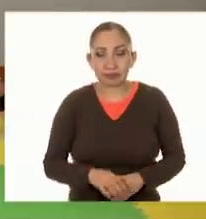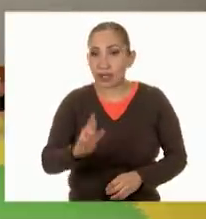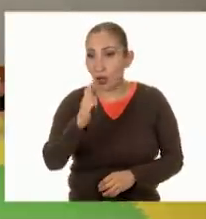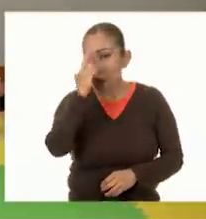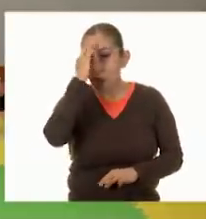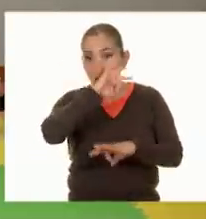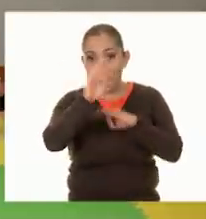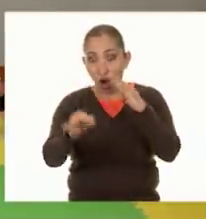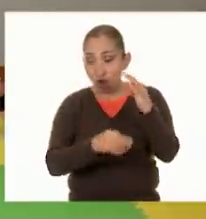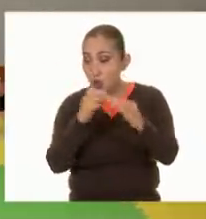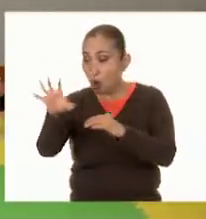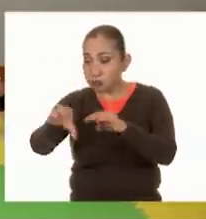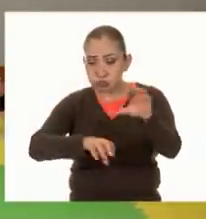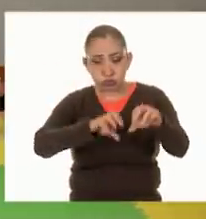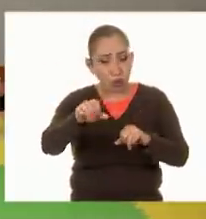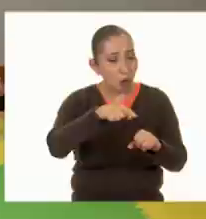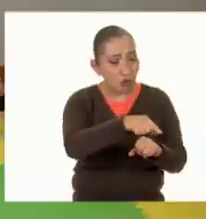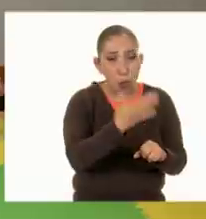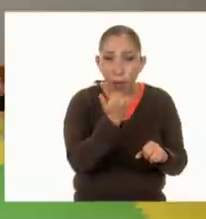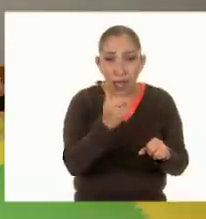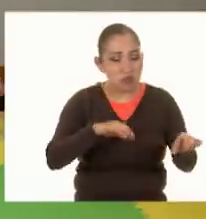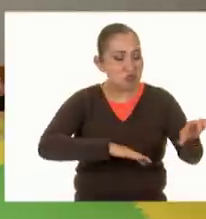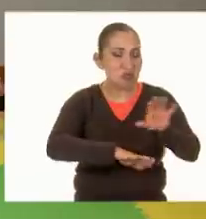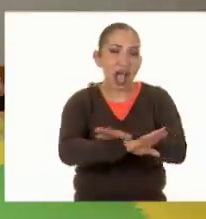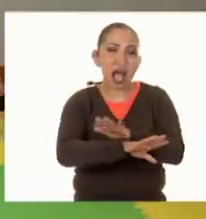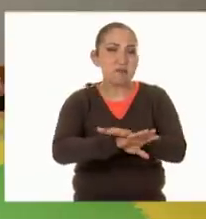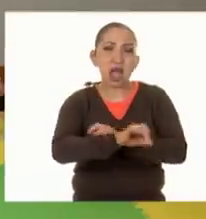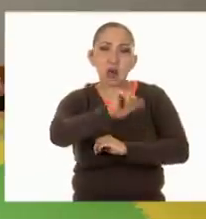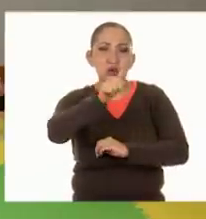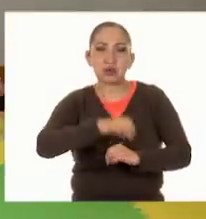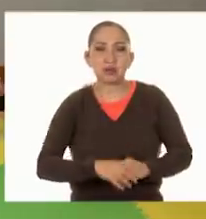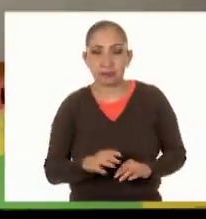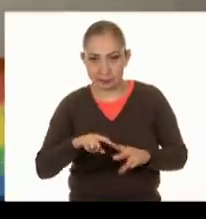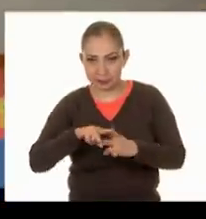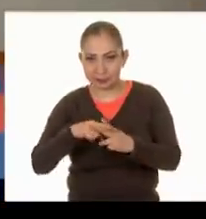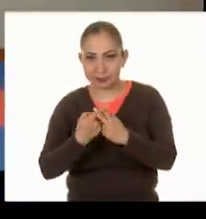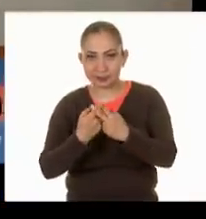todo el material lo puedes sustituir por lo que tú tienes en casa. ¡Empecemos!